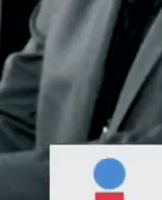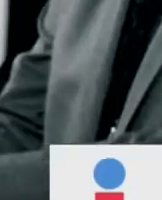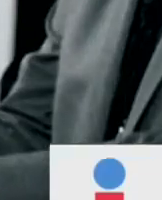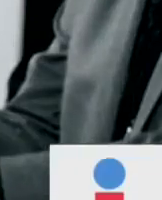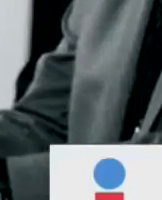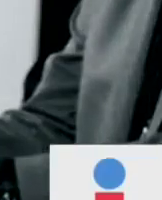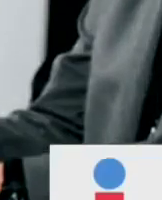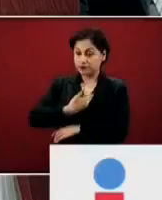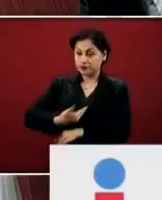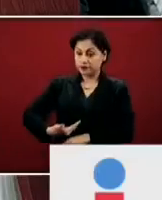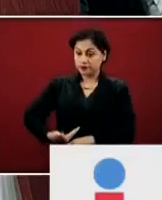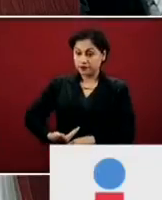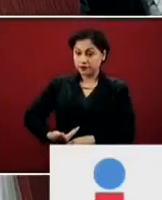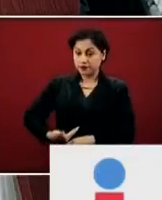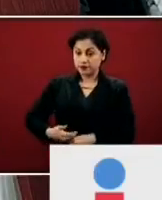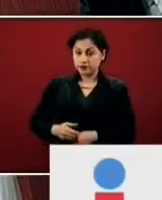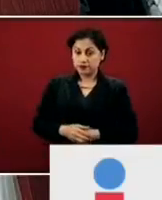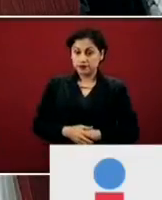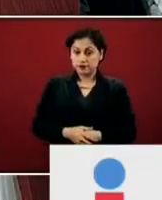el número